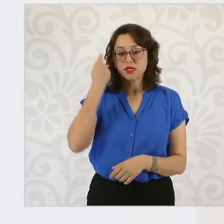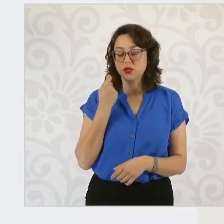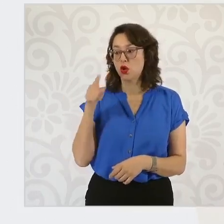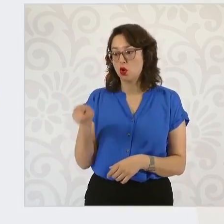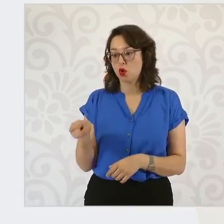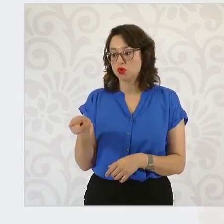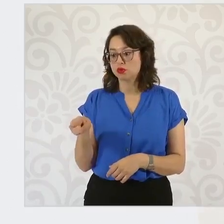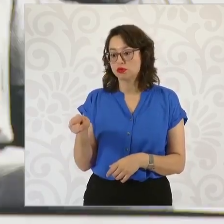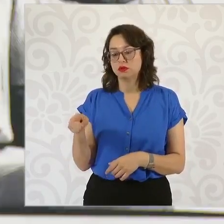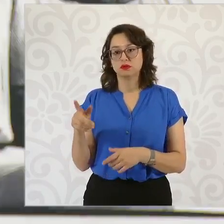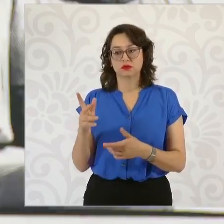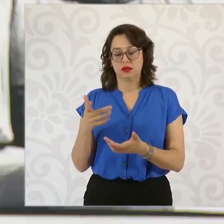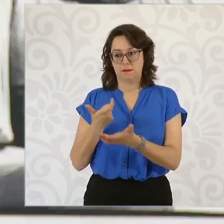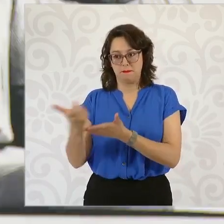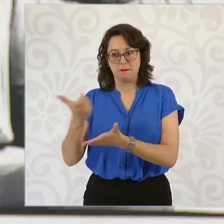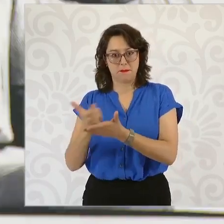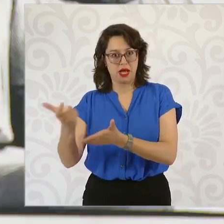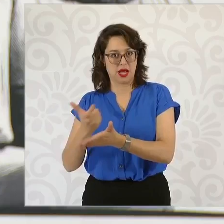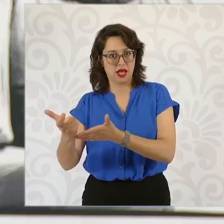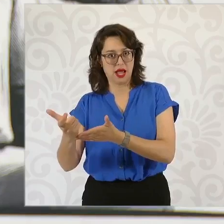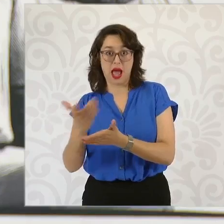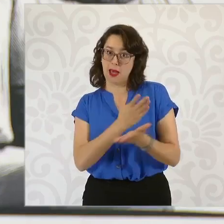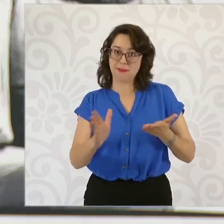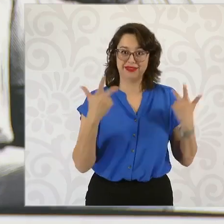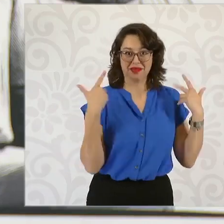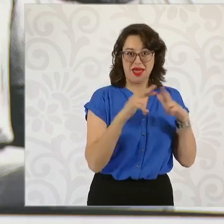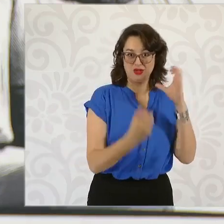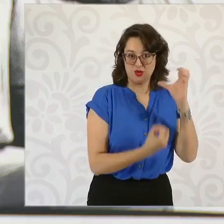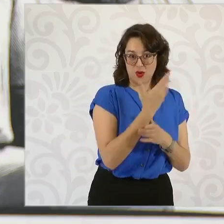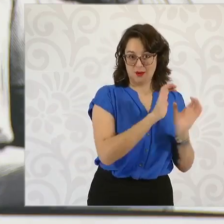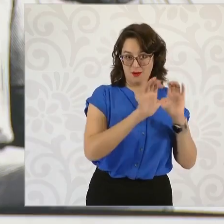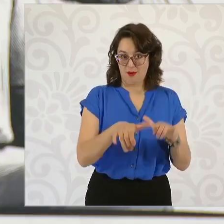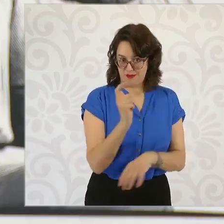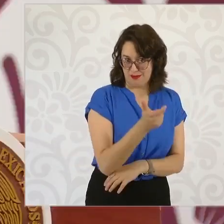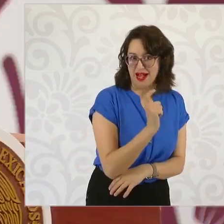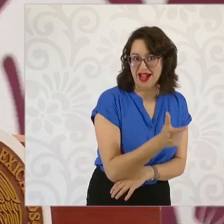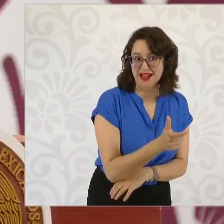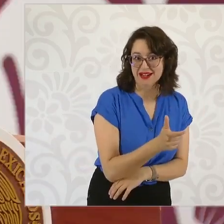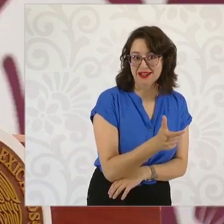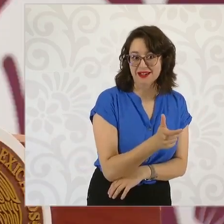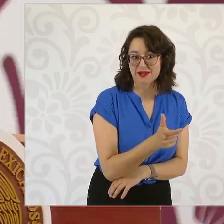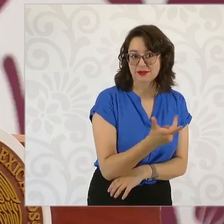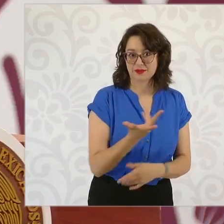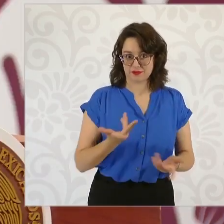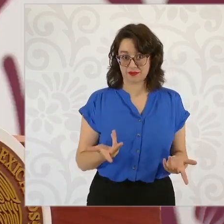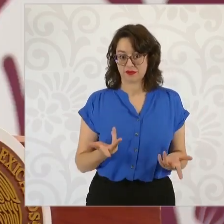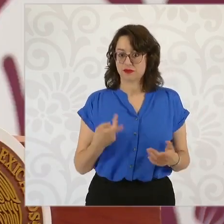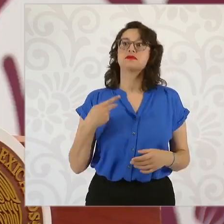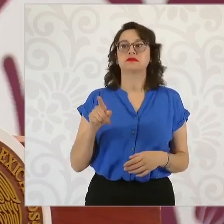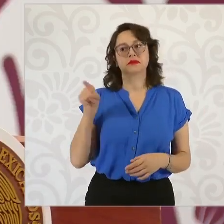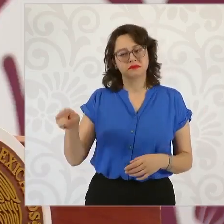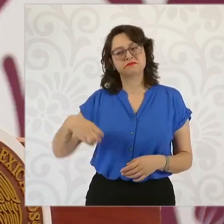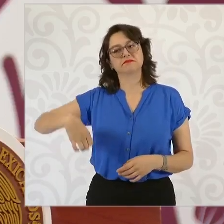maestros del jubilado y aparte la pensión o el retiro. Entonces, el congelamiento.